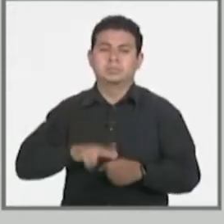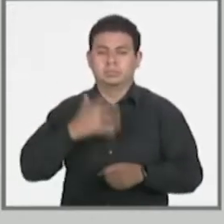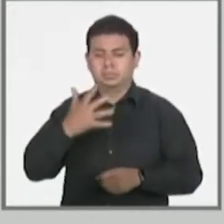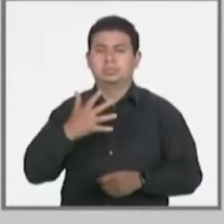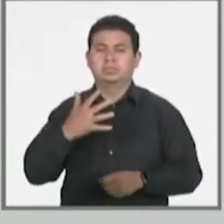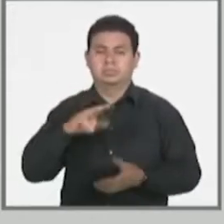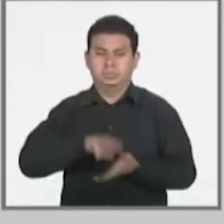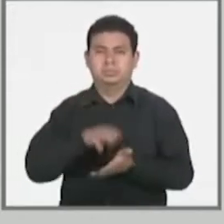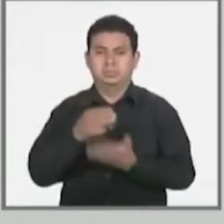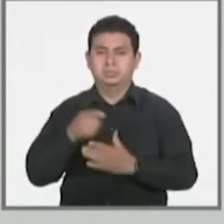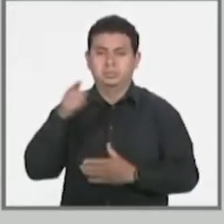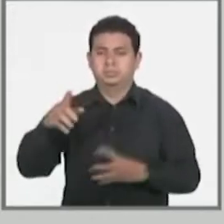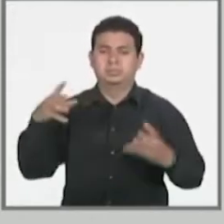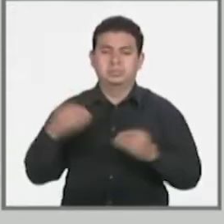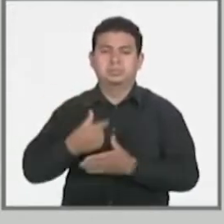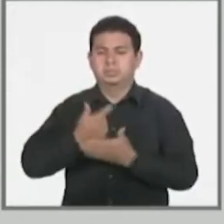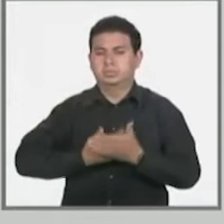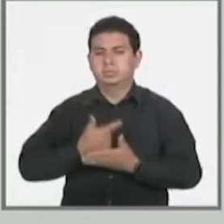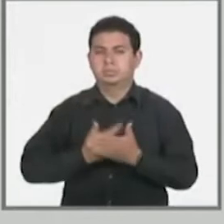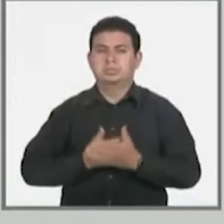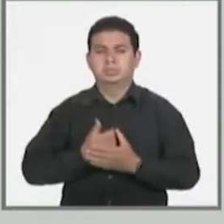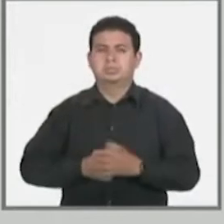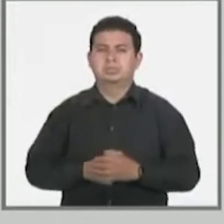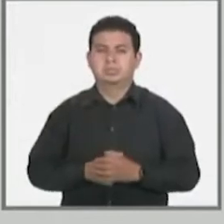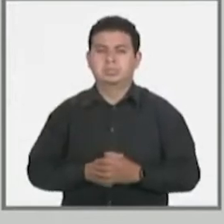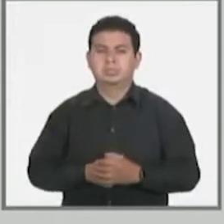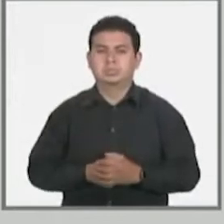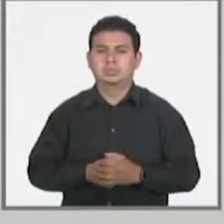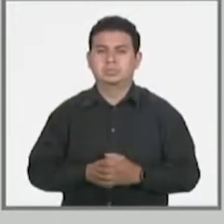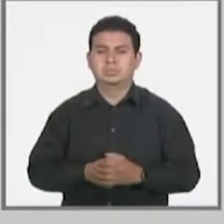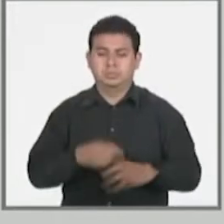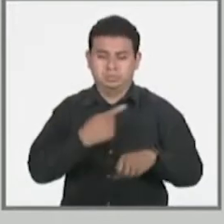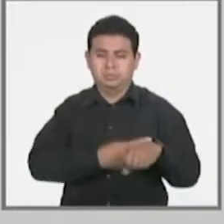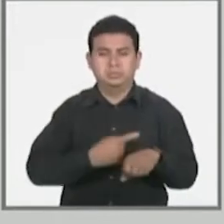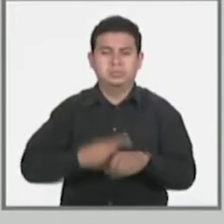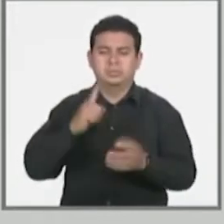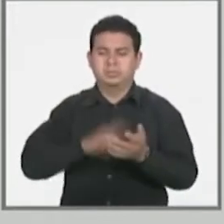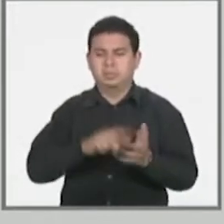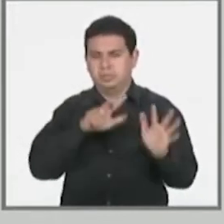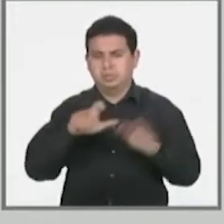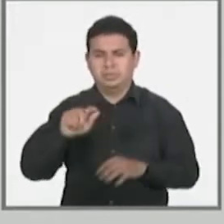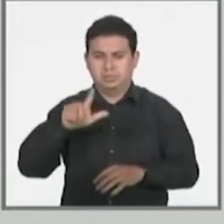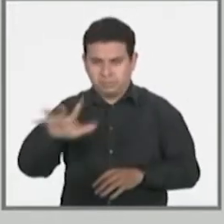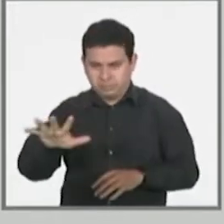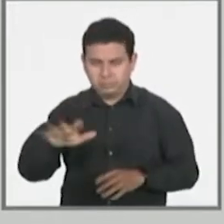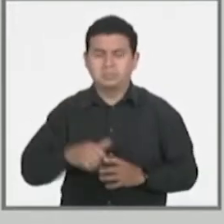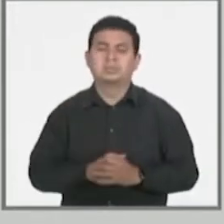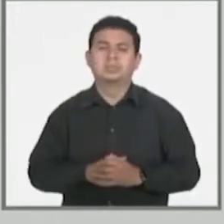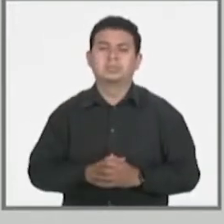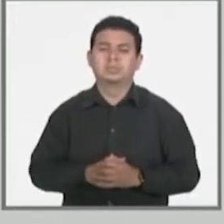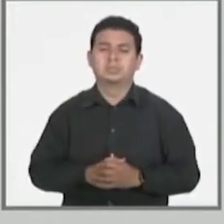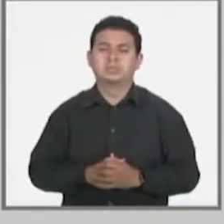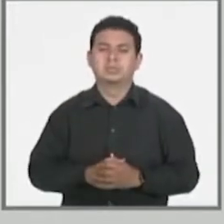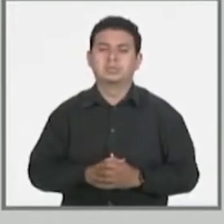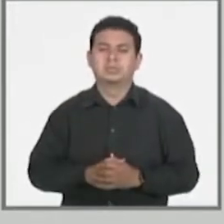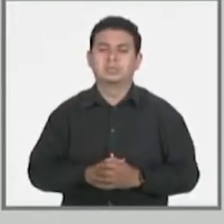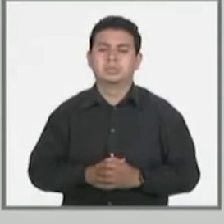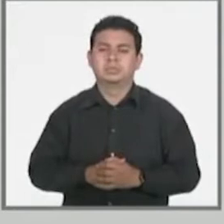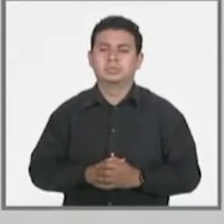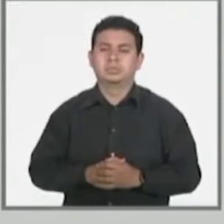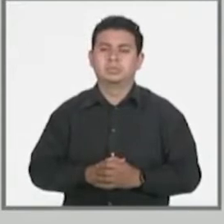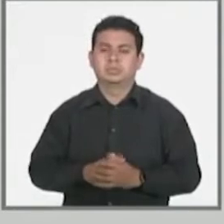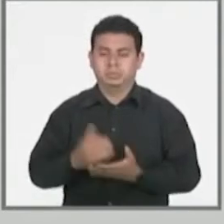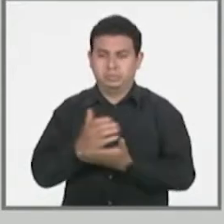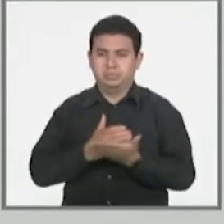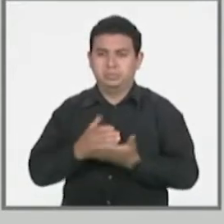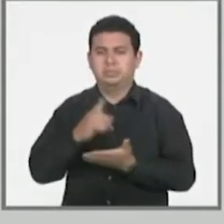5 mixteca tiene hasta el momento mil 875 casos confirmados de estos mil 651 ya